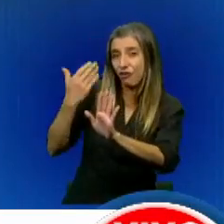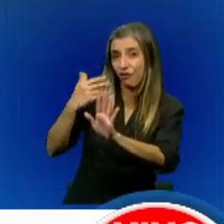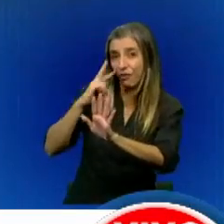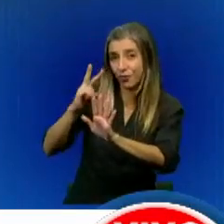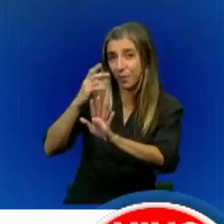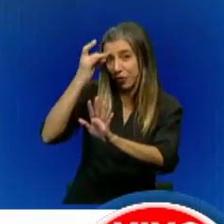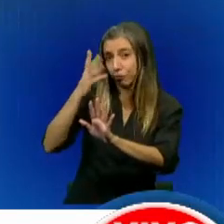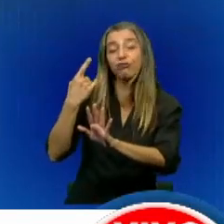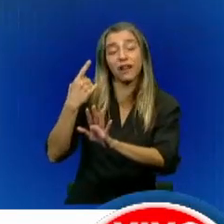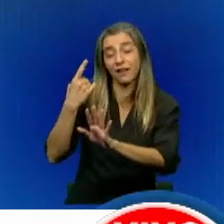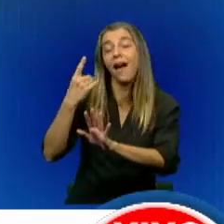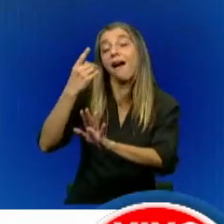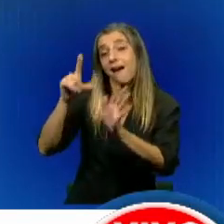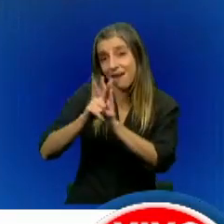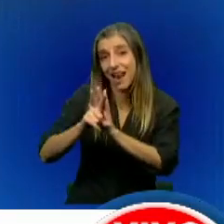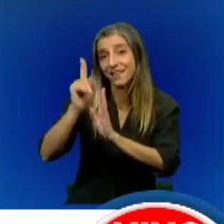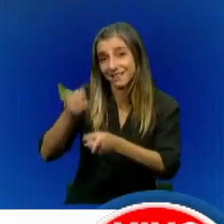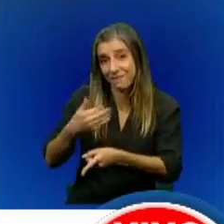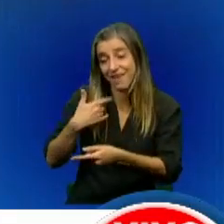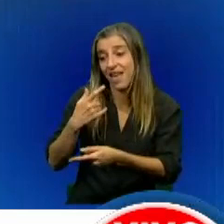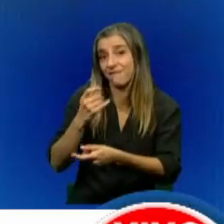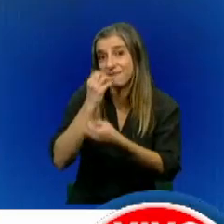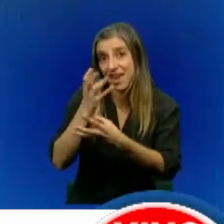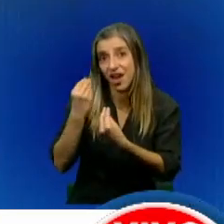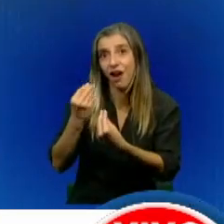mejoró nuestro sistema electoral, la